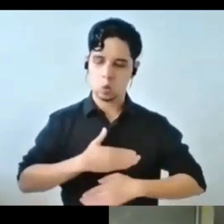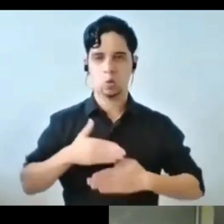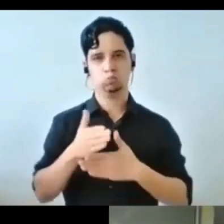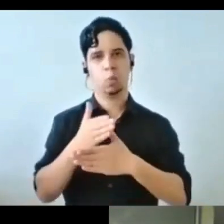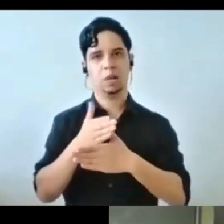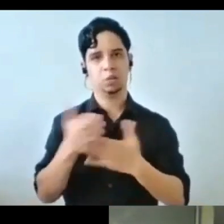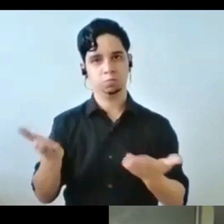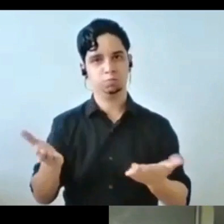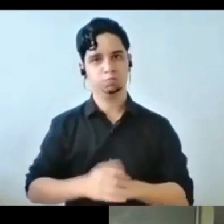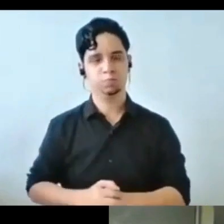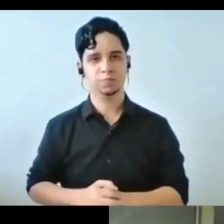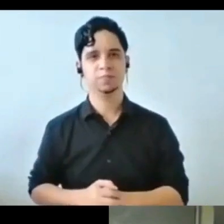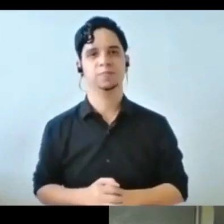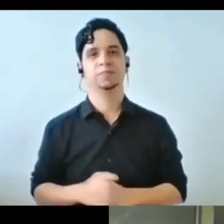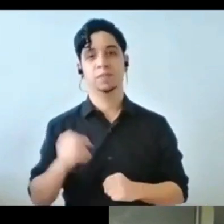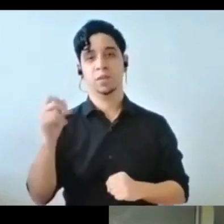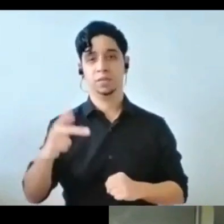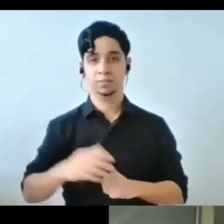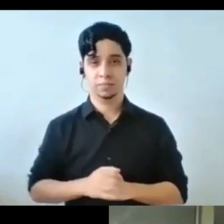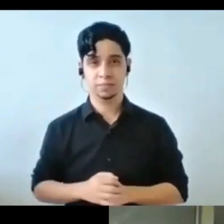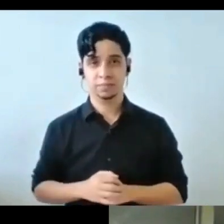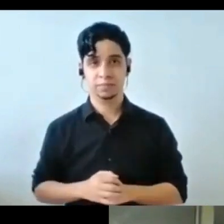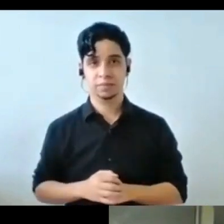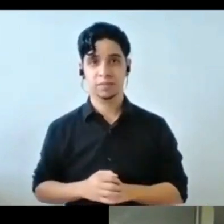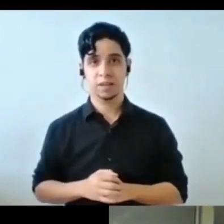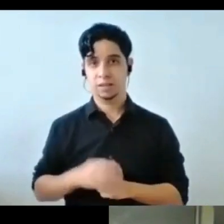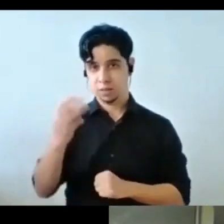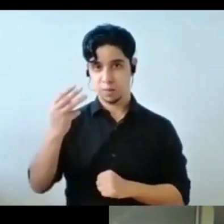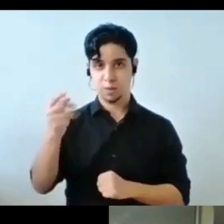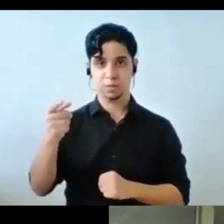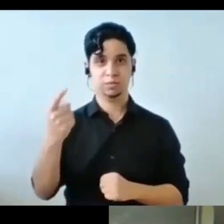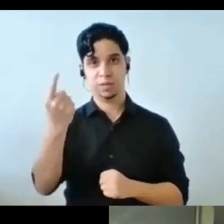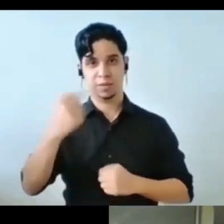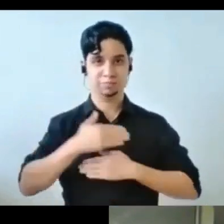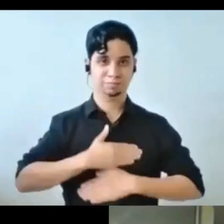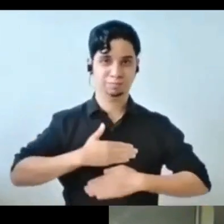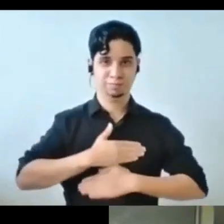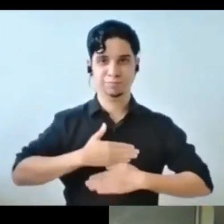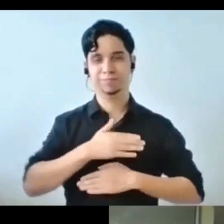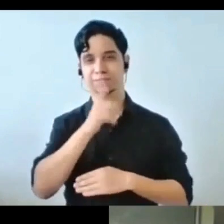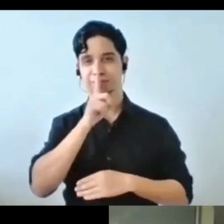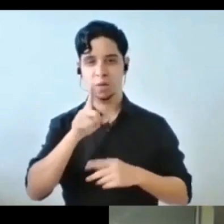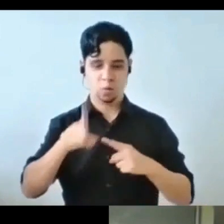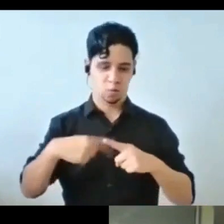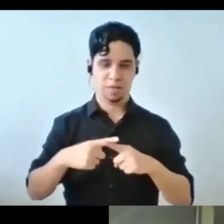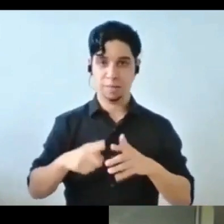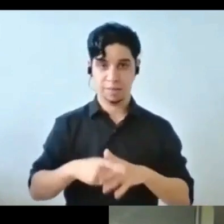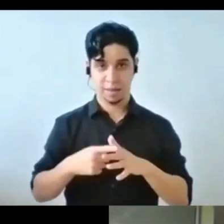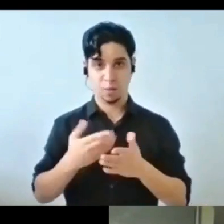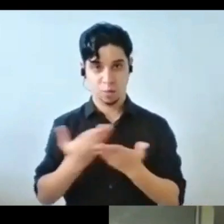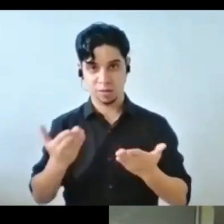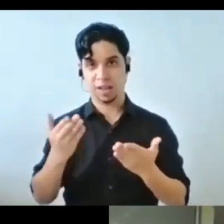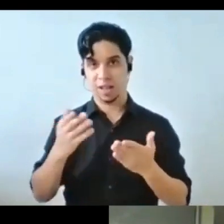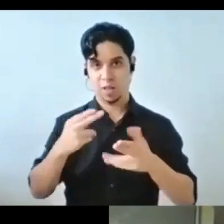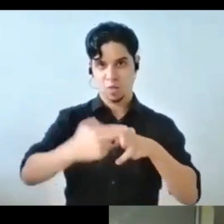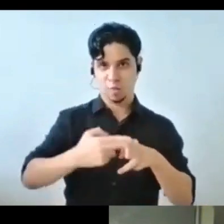Ok, sí, eso te puedo decir, José Lo W, que siempre está gozando cuando empezamos a decir los